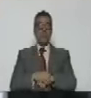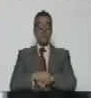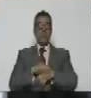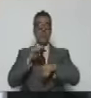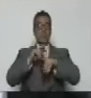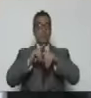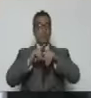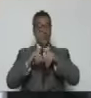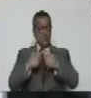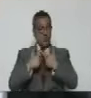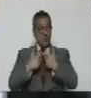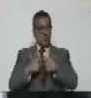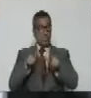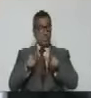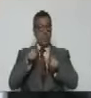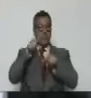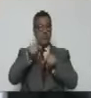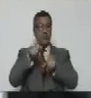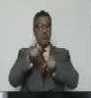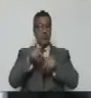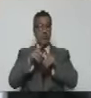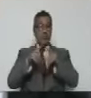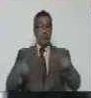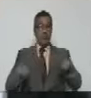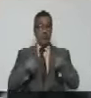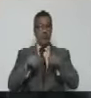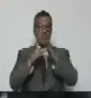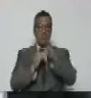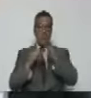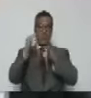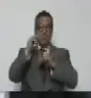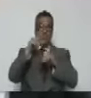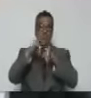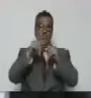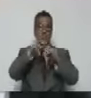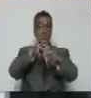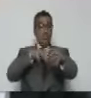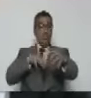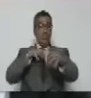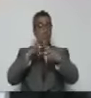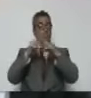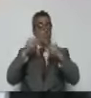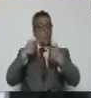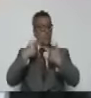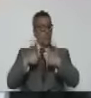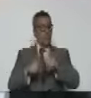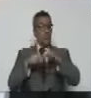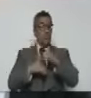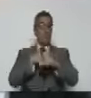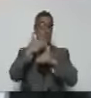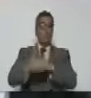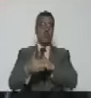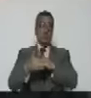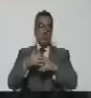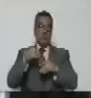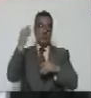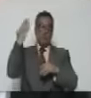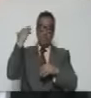por la libertad y por la independencia, la mayor de todas, después de la gran